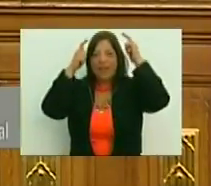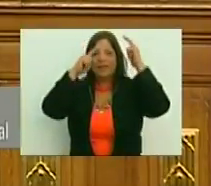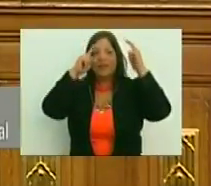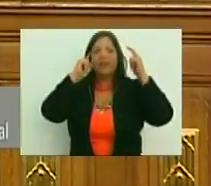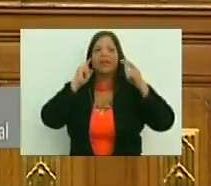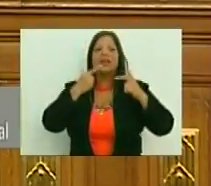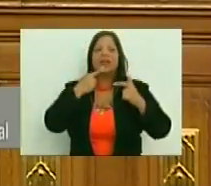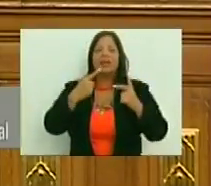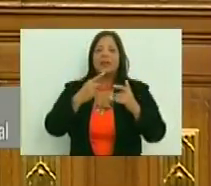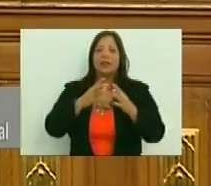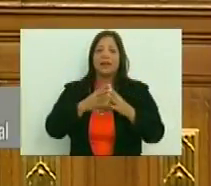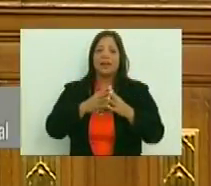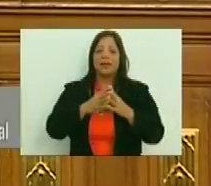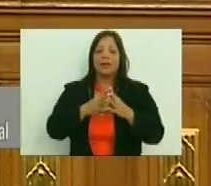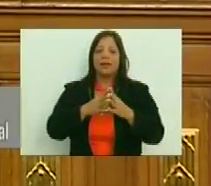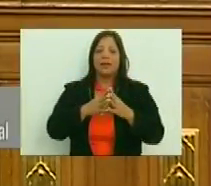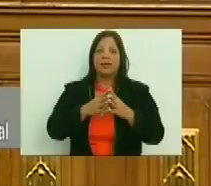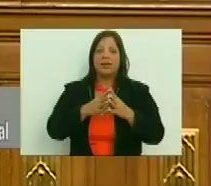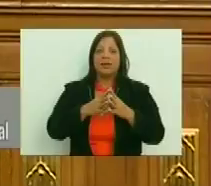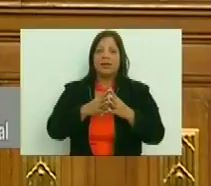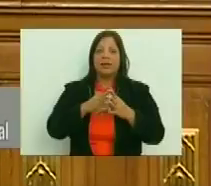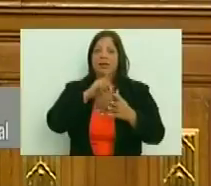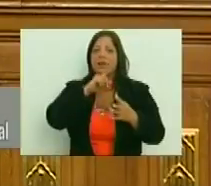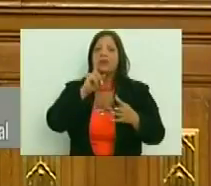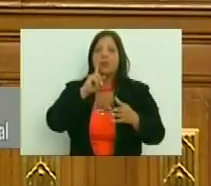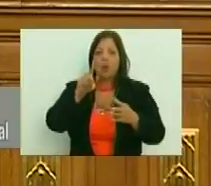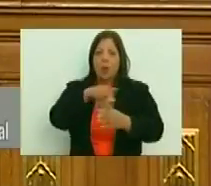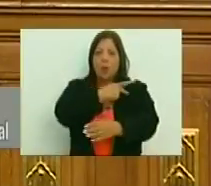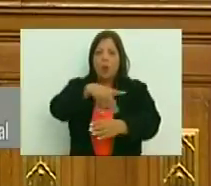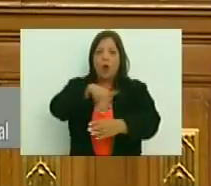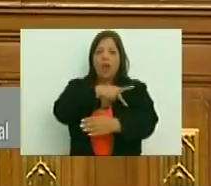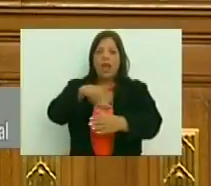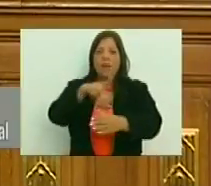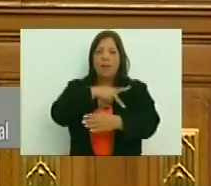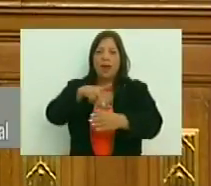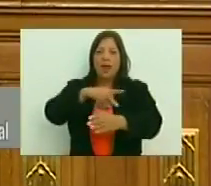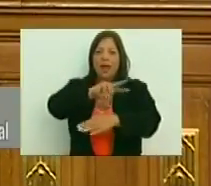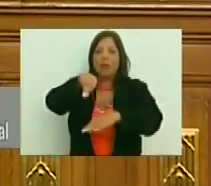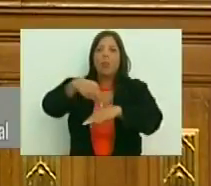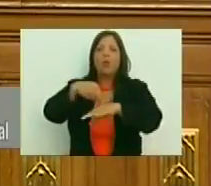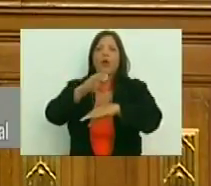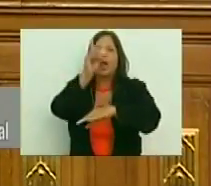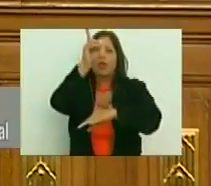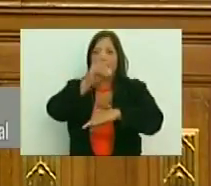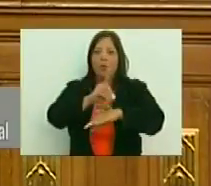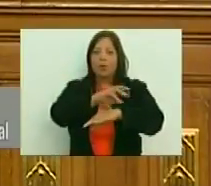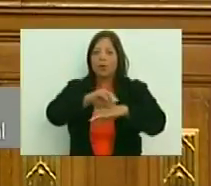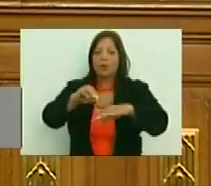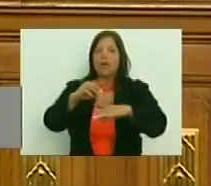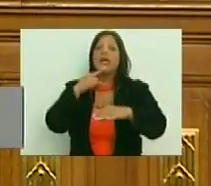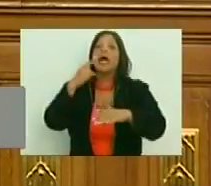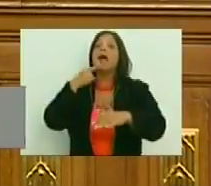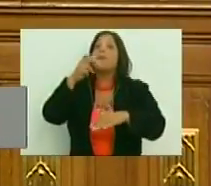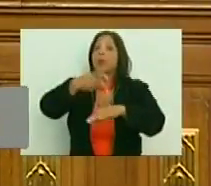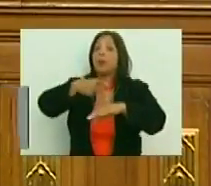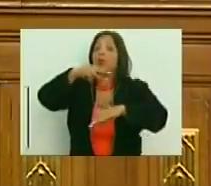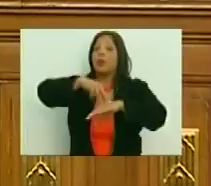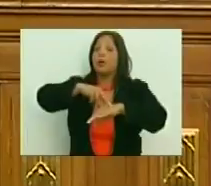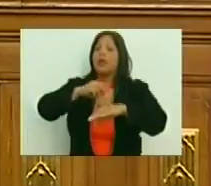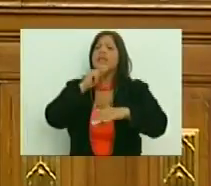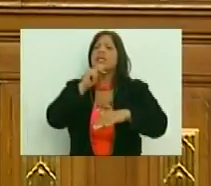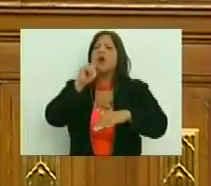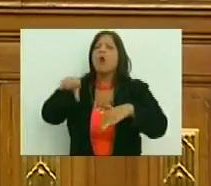a Pedro Mir, un poeta dominicano, y dice: si alguien quiere saber cuál es mi